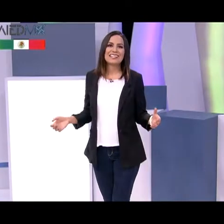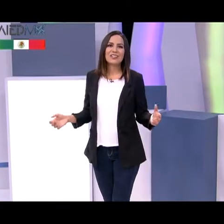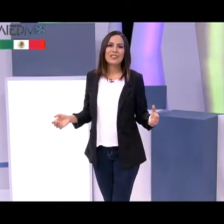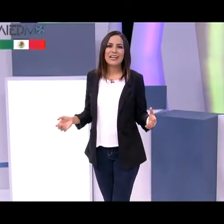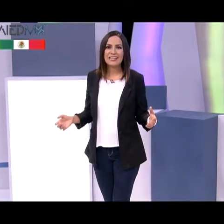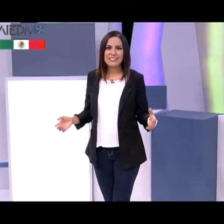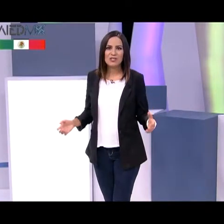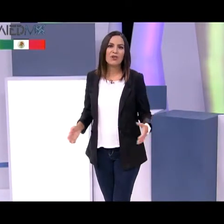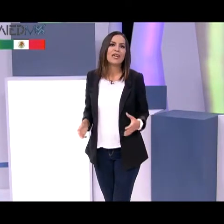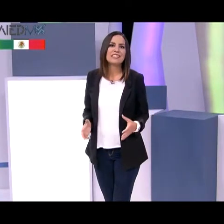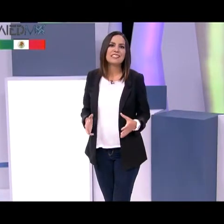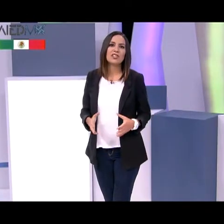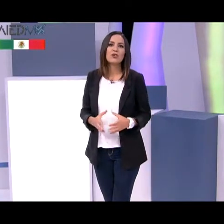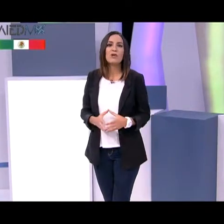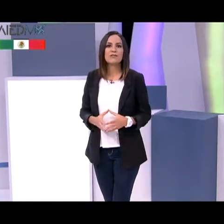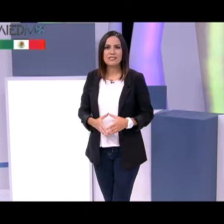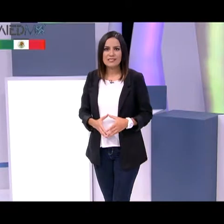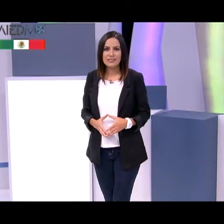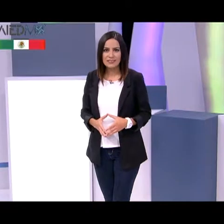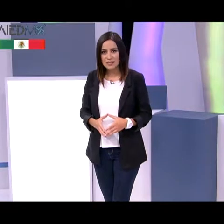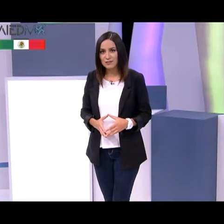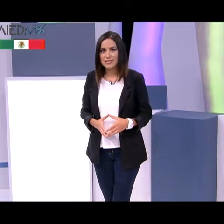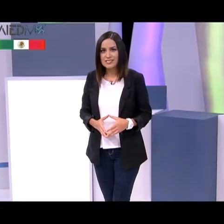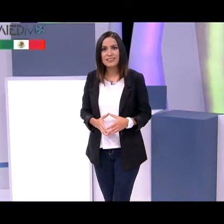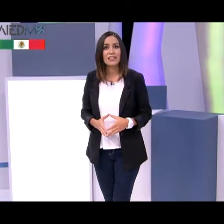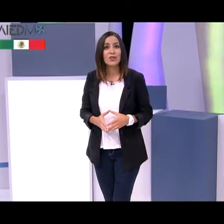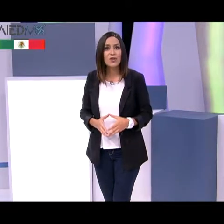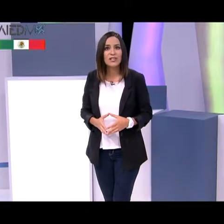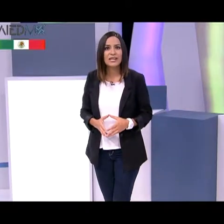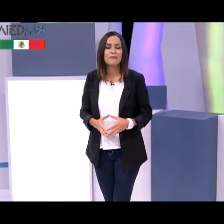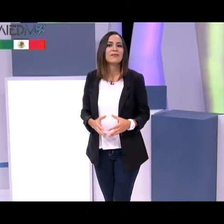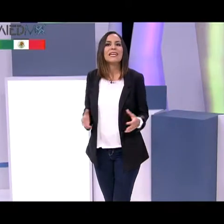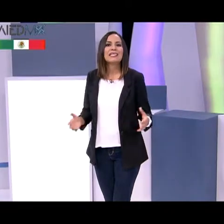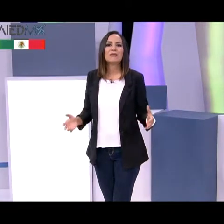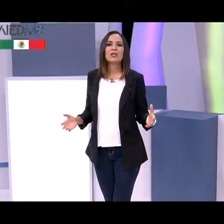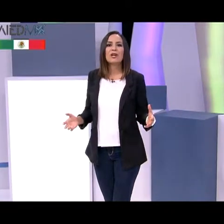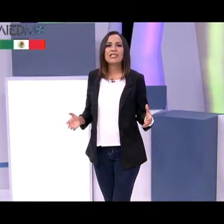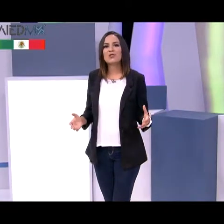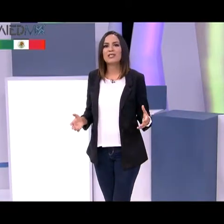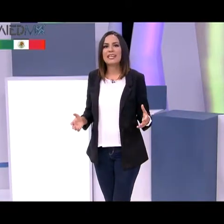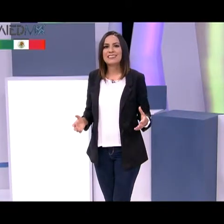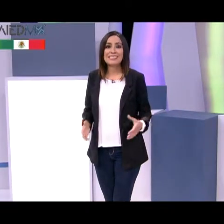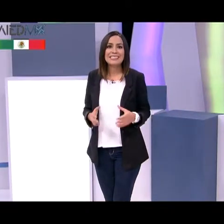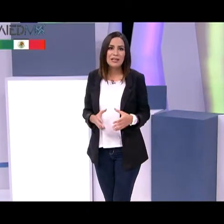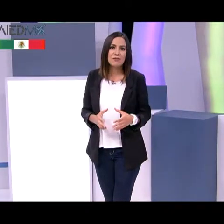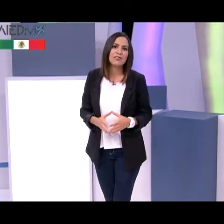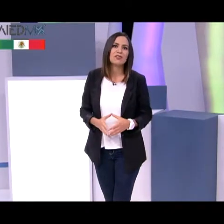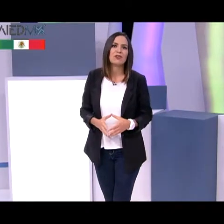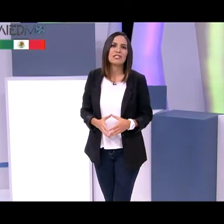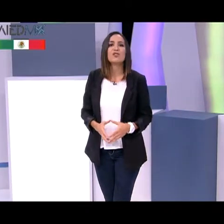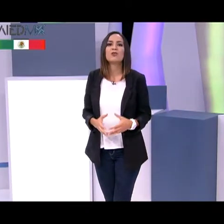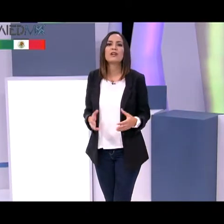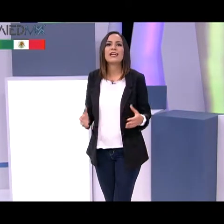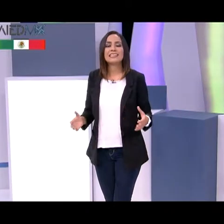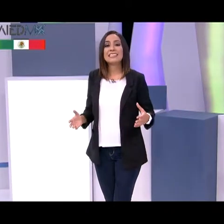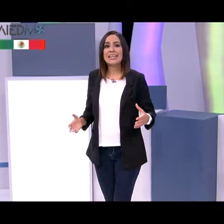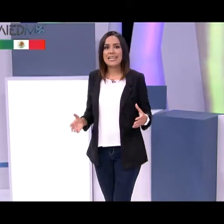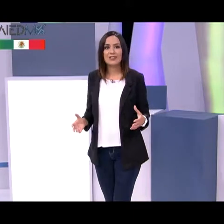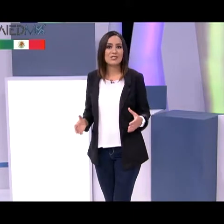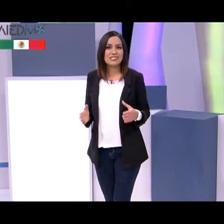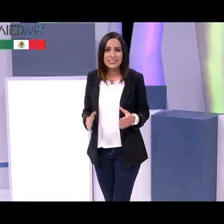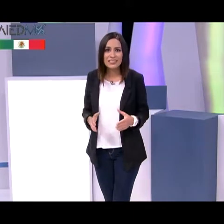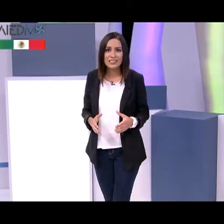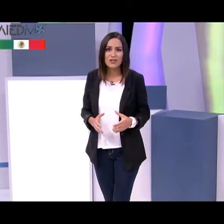En el estado de Jalisco existe una oficina de transferencia tecnológica que vincula a estudiantes y emprendedores con una red